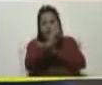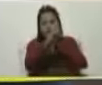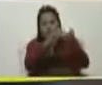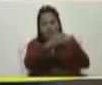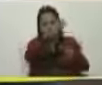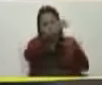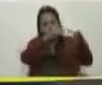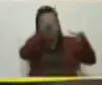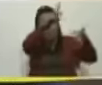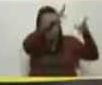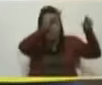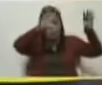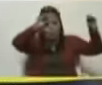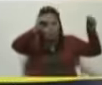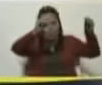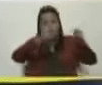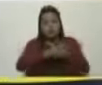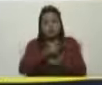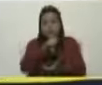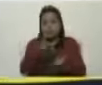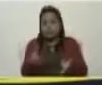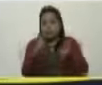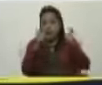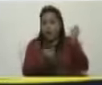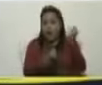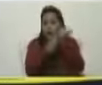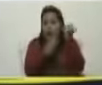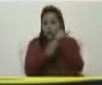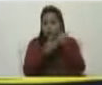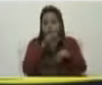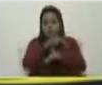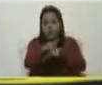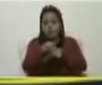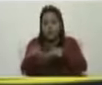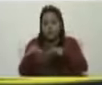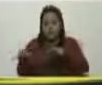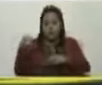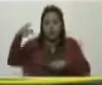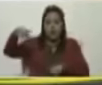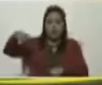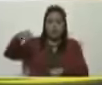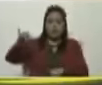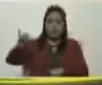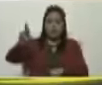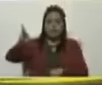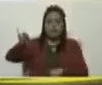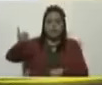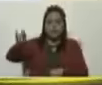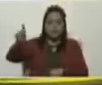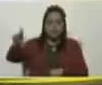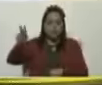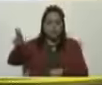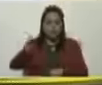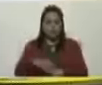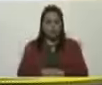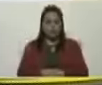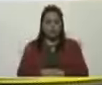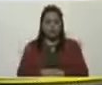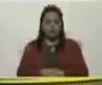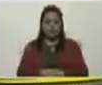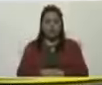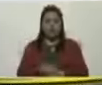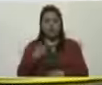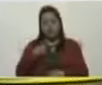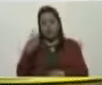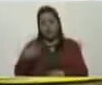a Corpoelec en el municipio de Píritu. Y nosotros, en el caso de Píritu, yo soy